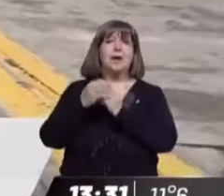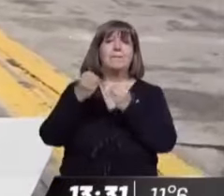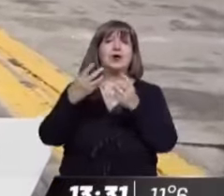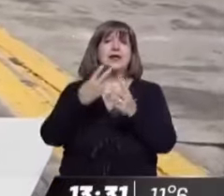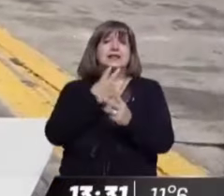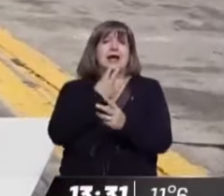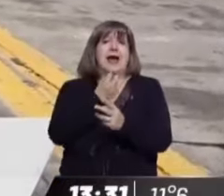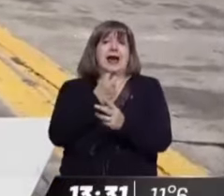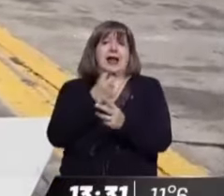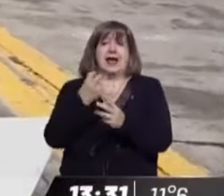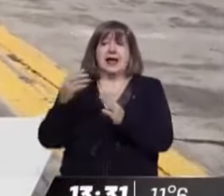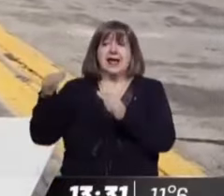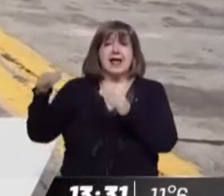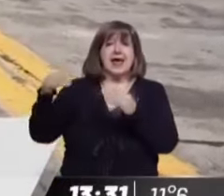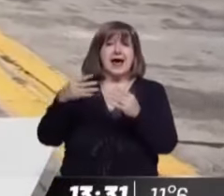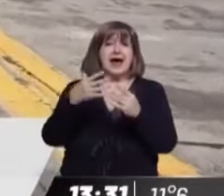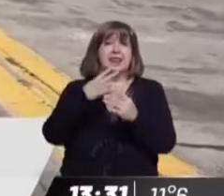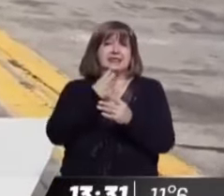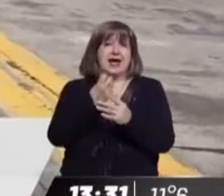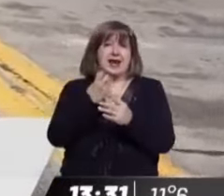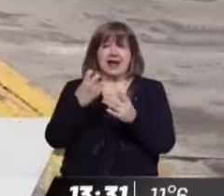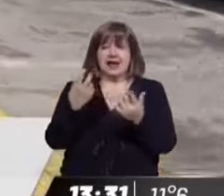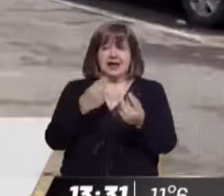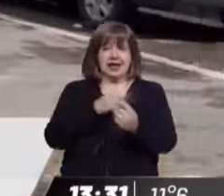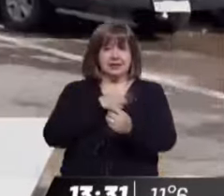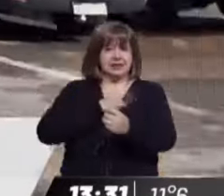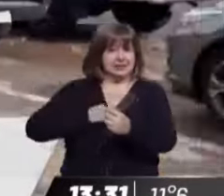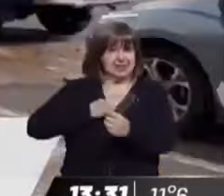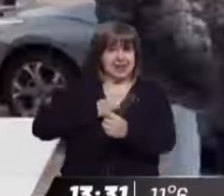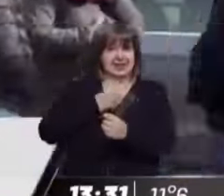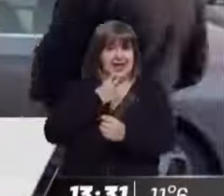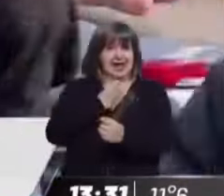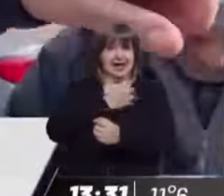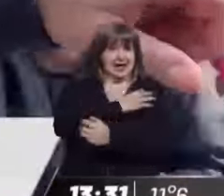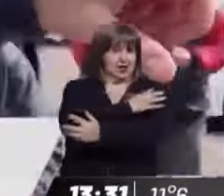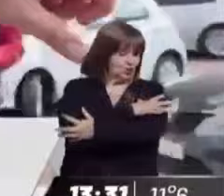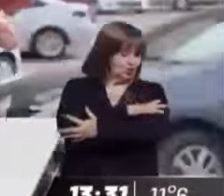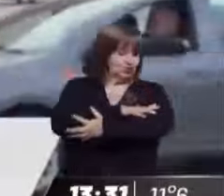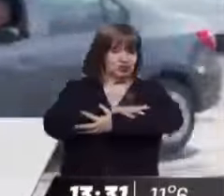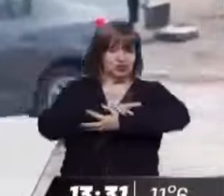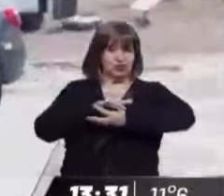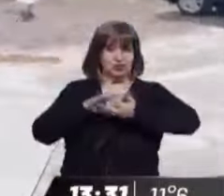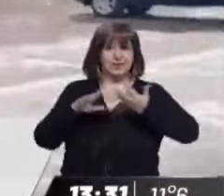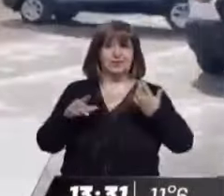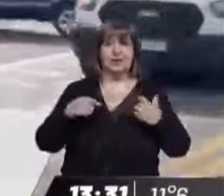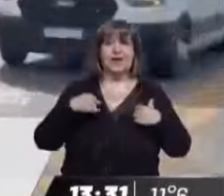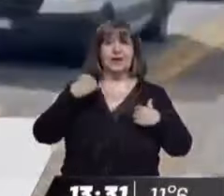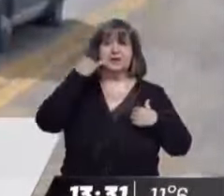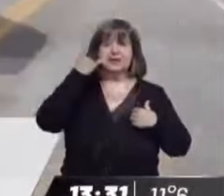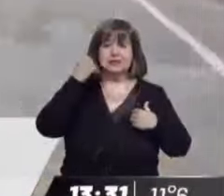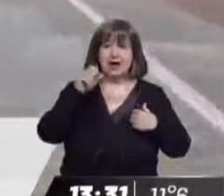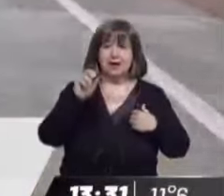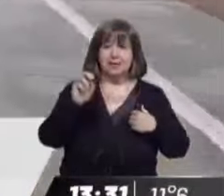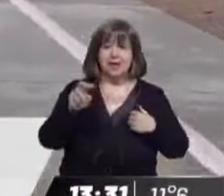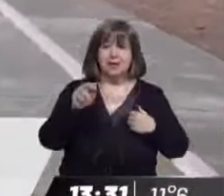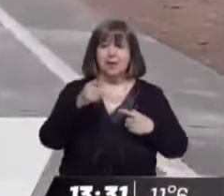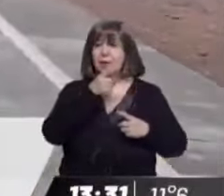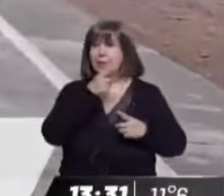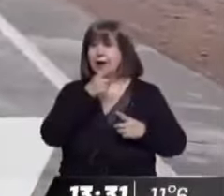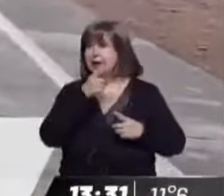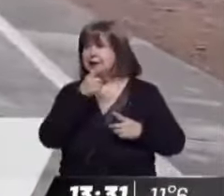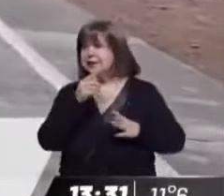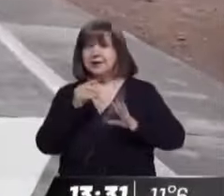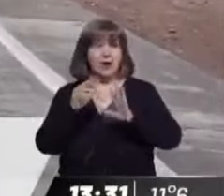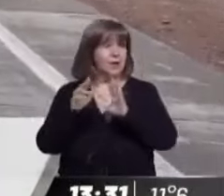lugares famoso por su energía fíate Chicho querido Cómo ya se están poniendo las Traffic Porque evidentemente